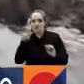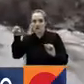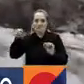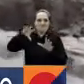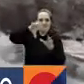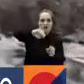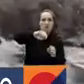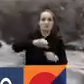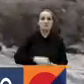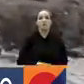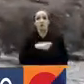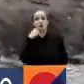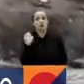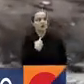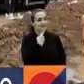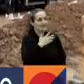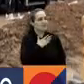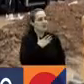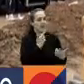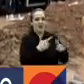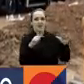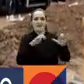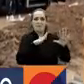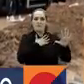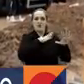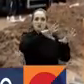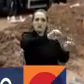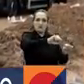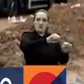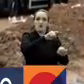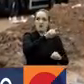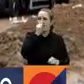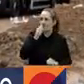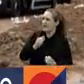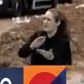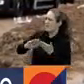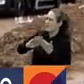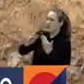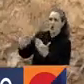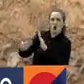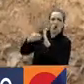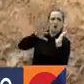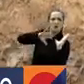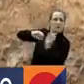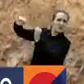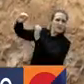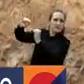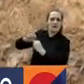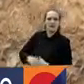lo define como cuestión de liberación. Ucrania como la peor ofensiva de quien la agrede.